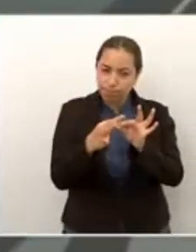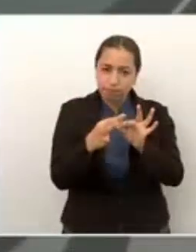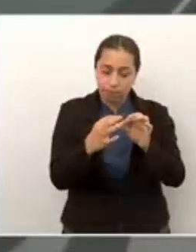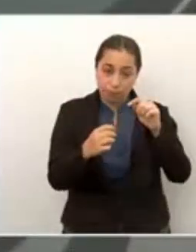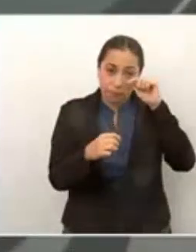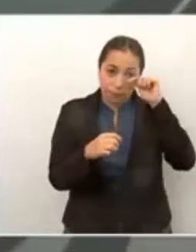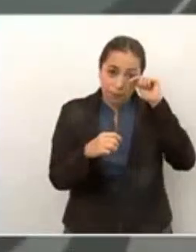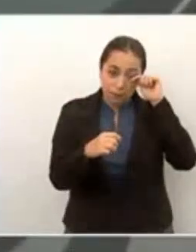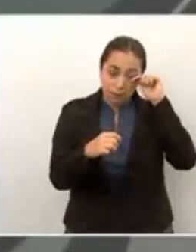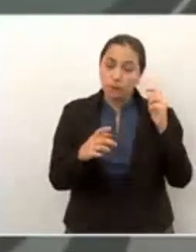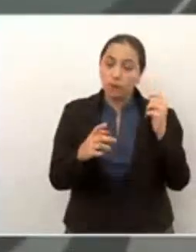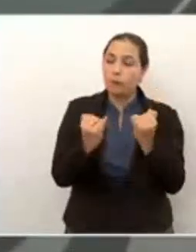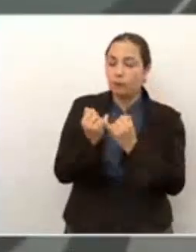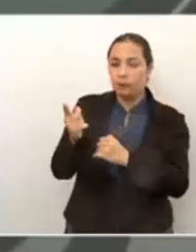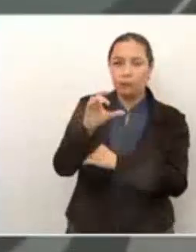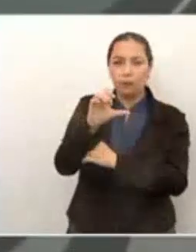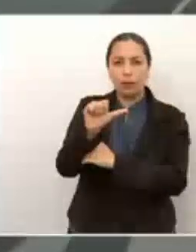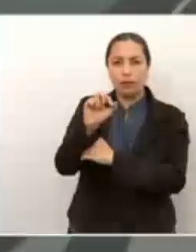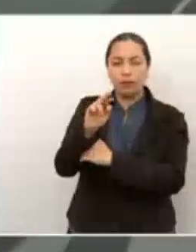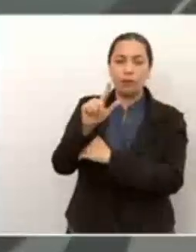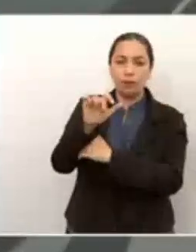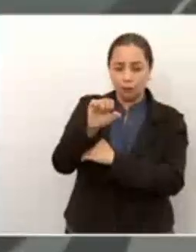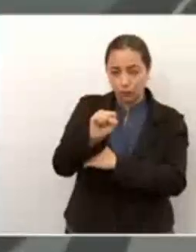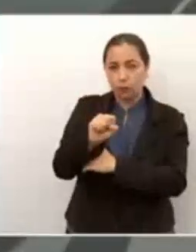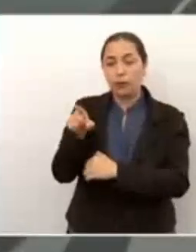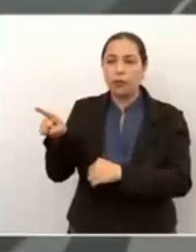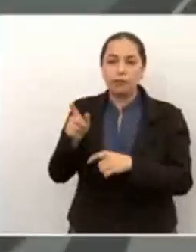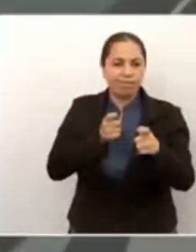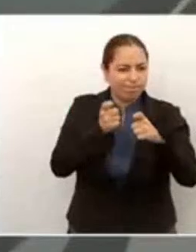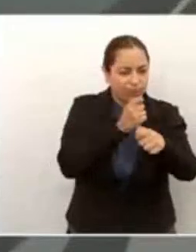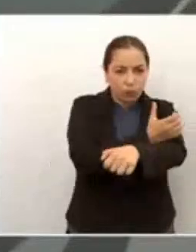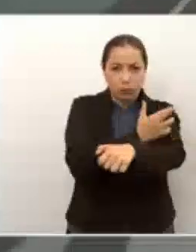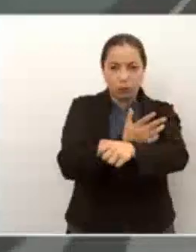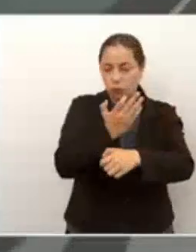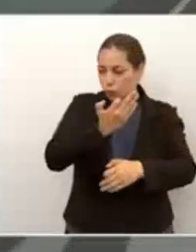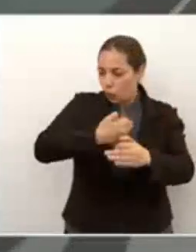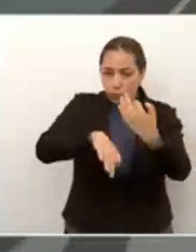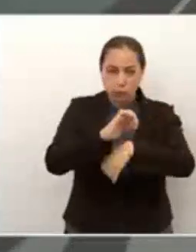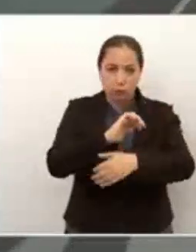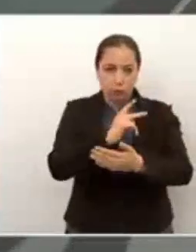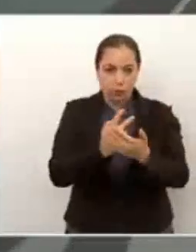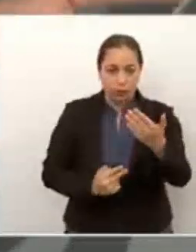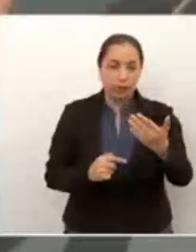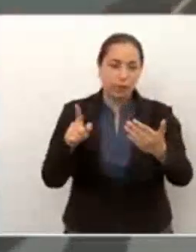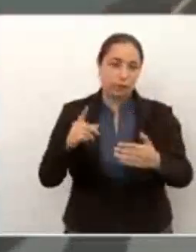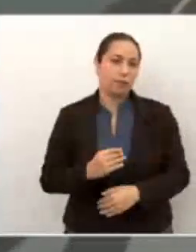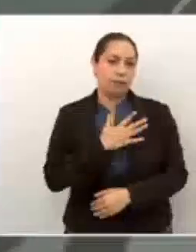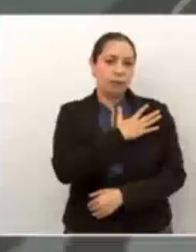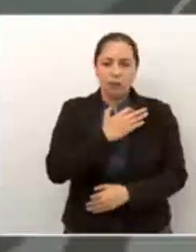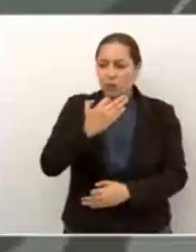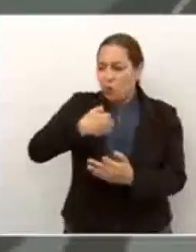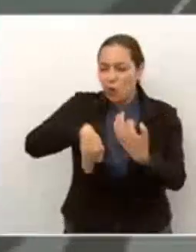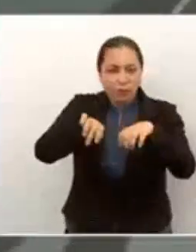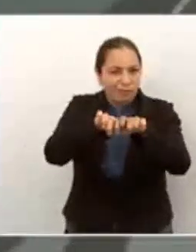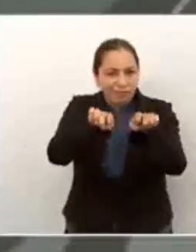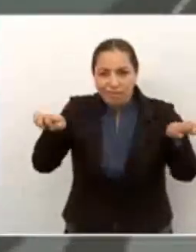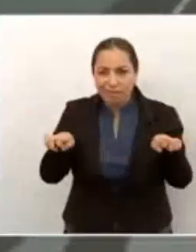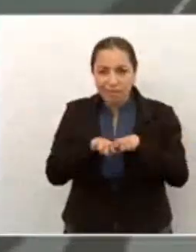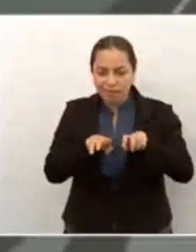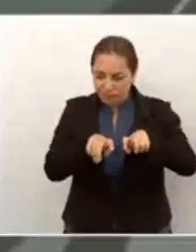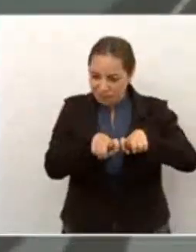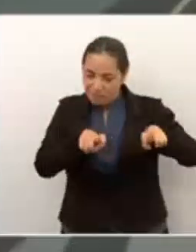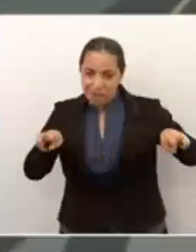Torres, que lleva la coordinación de todos los programas de bienestar. Todo el equipo venimos para que